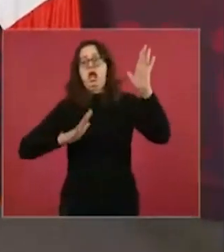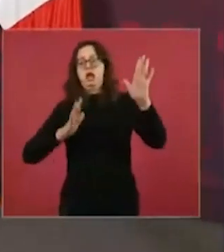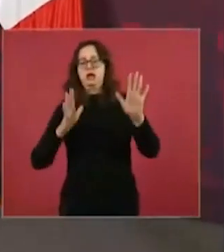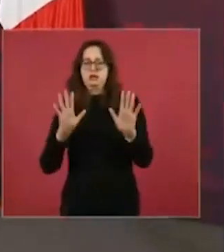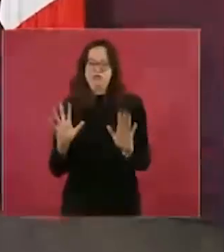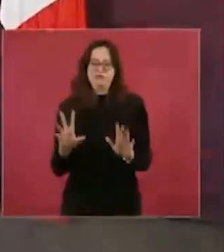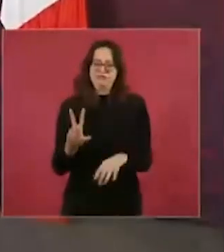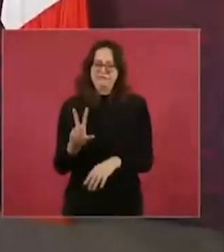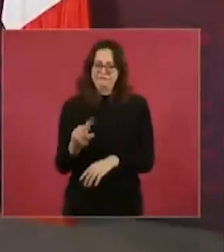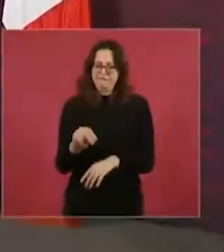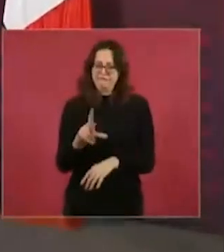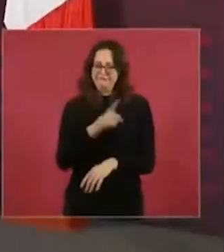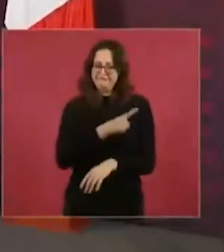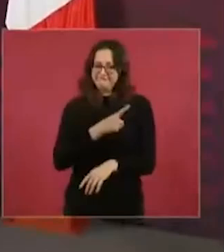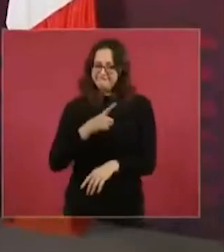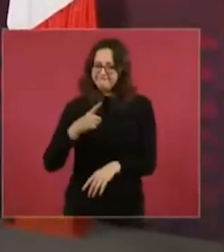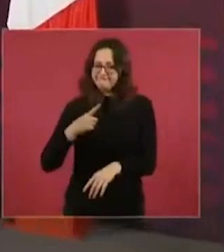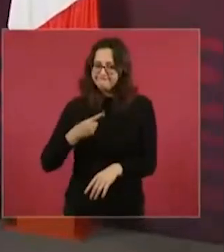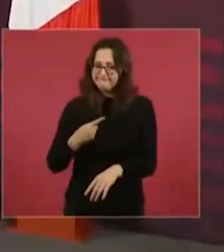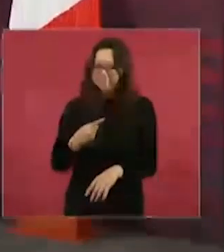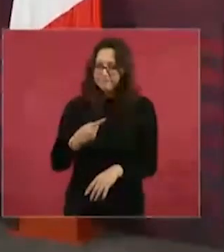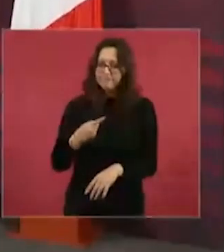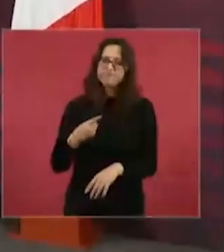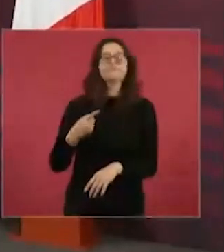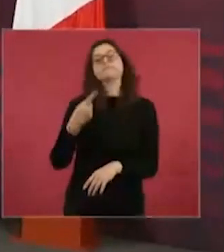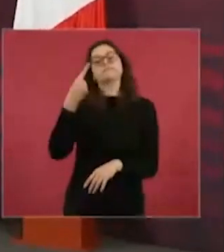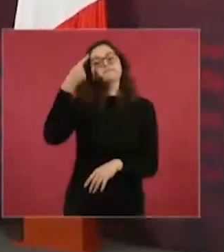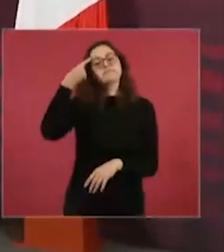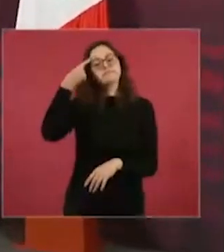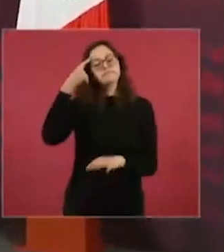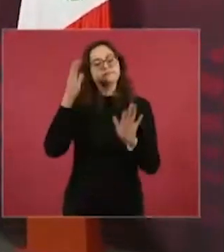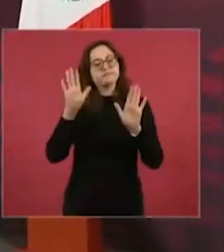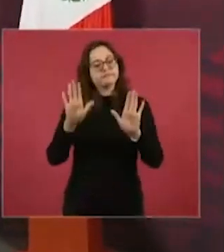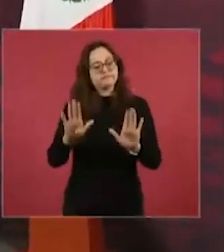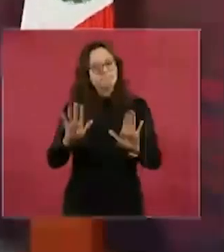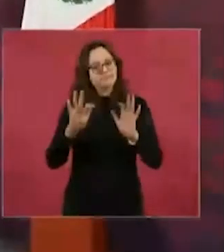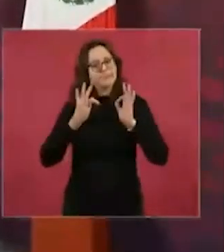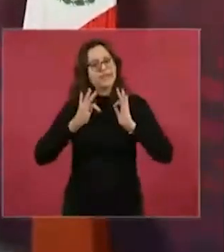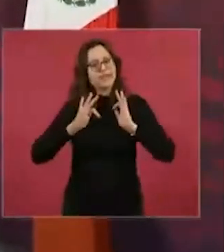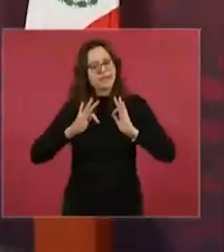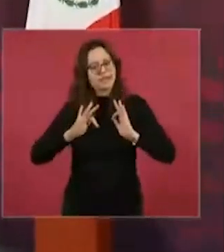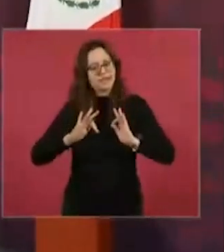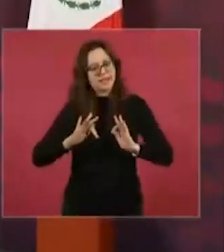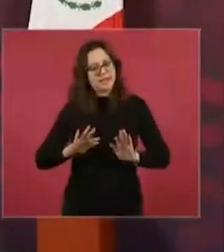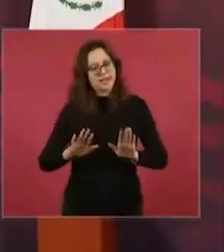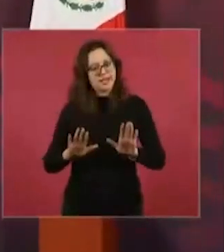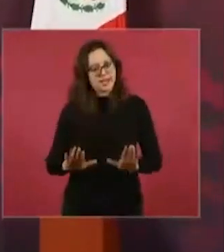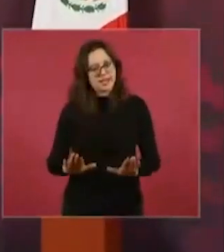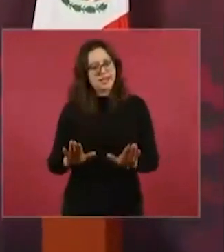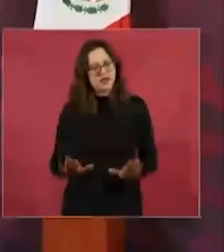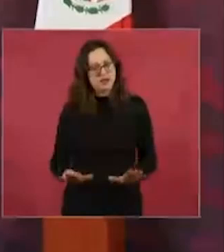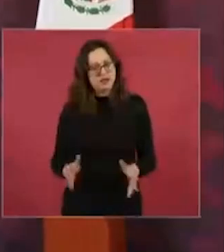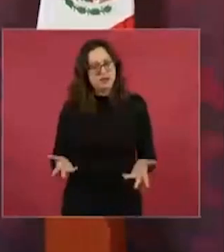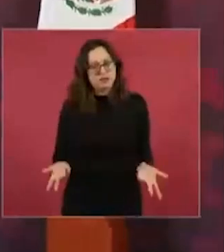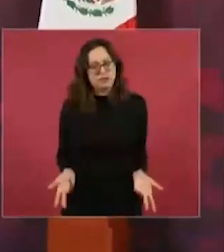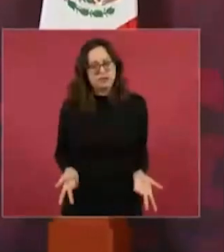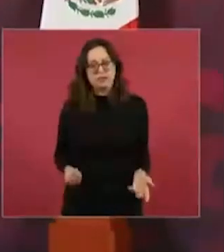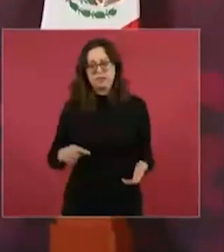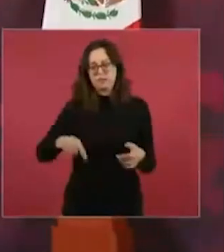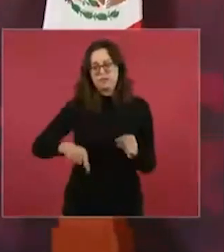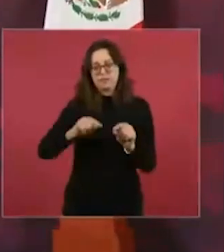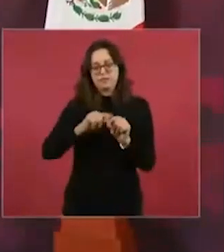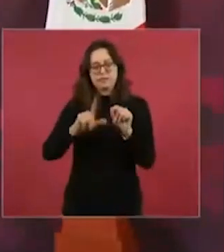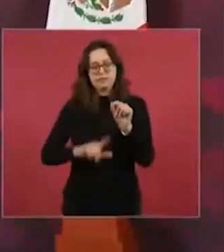aumentar el salario mínimo fue algo a lo que se llegó tomando en cuenta la opinión del sector obrero, el sector empresarial y el